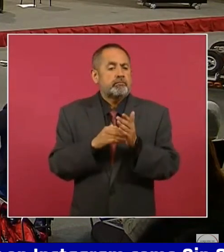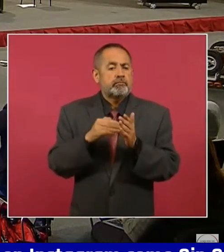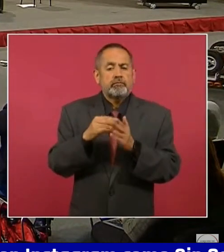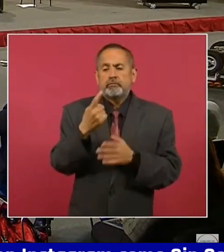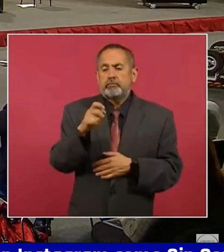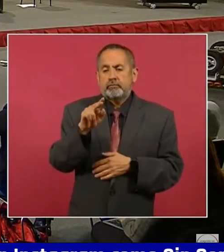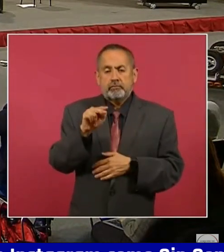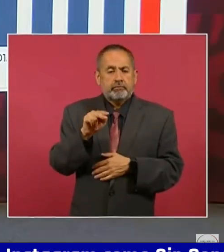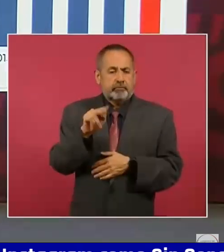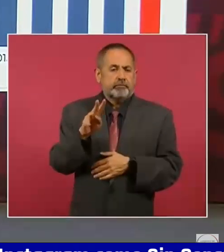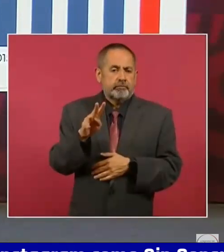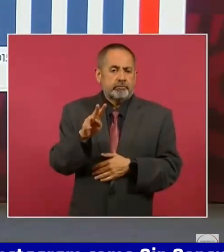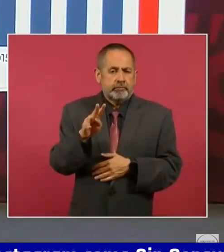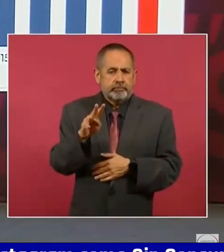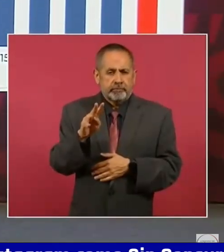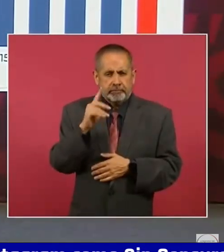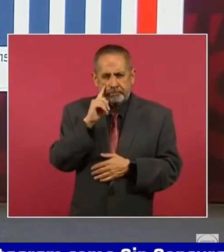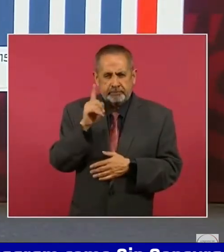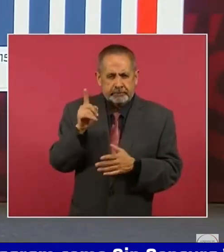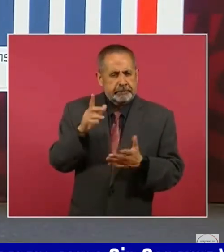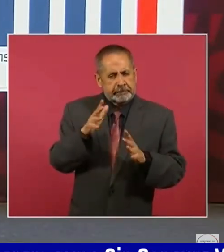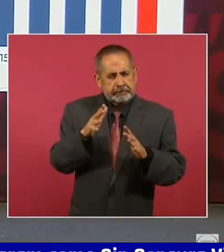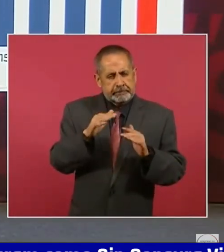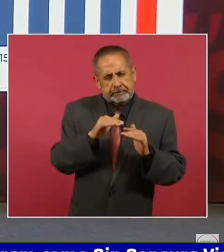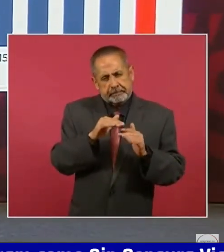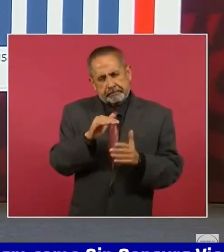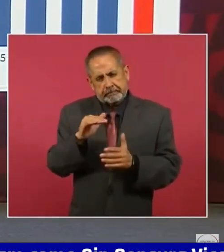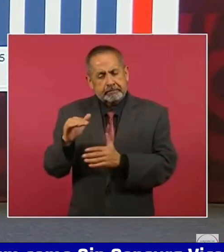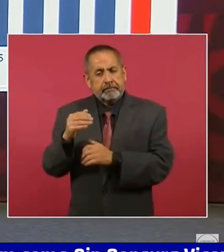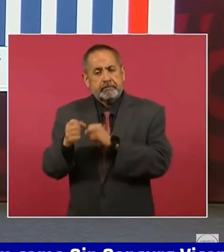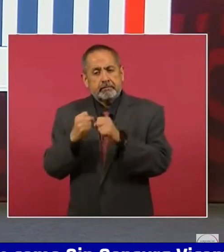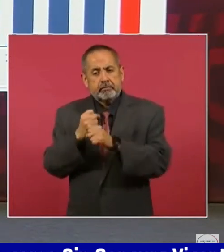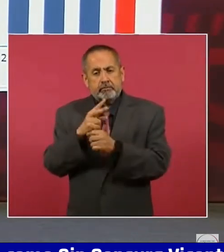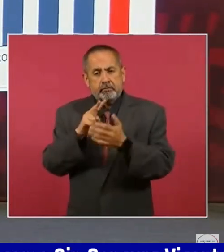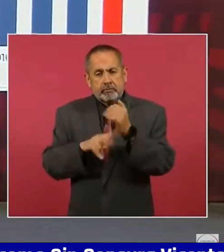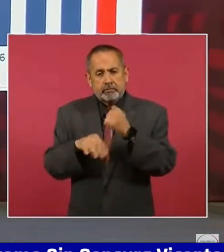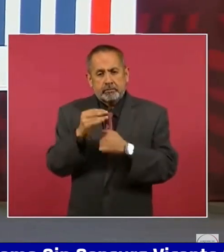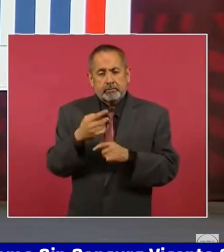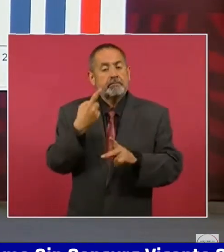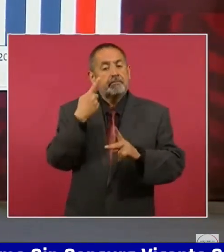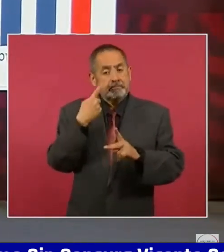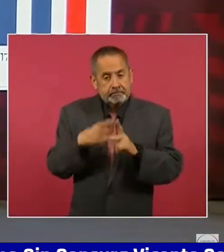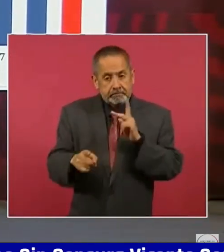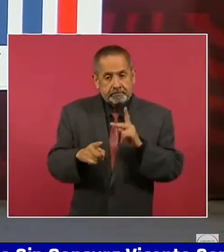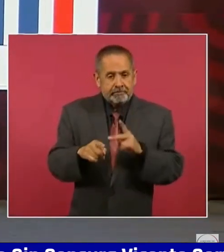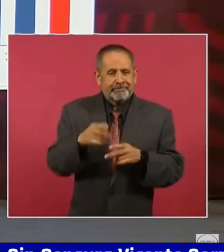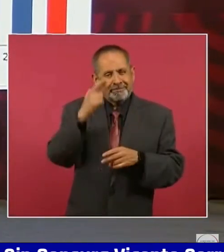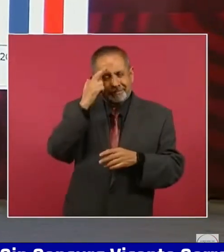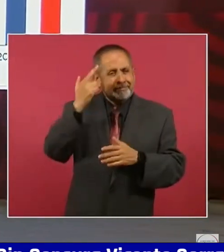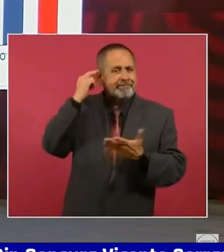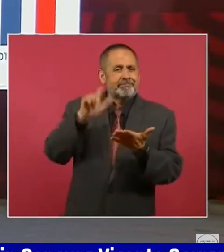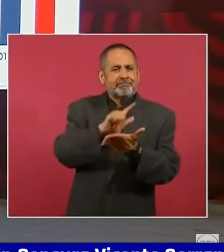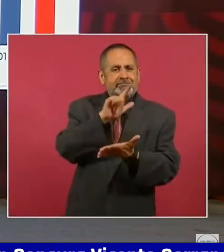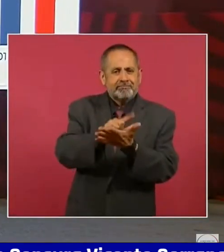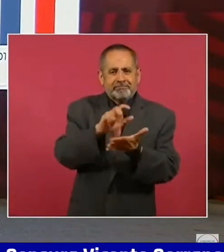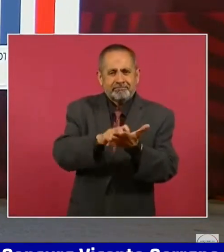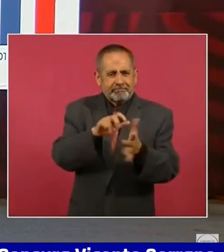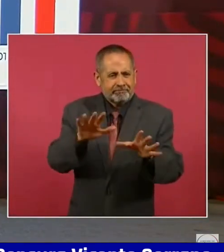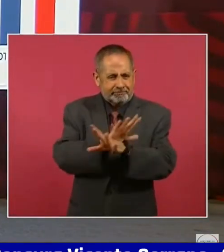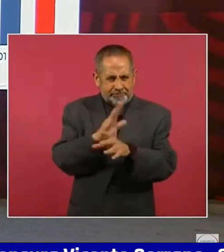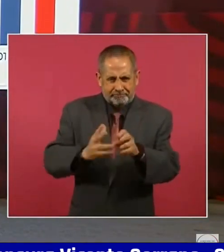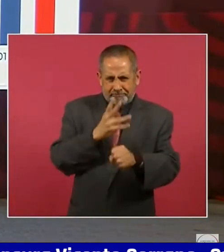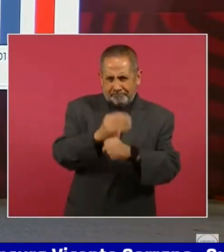1.184.000, más o menos ahí se mantuvieron hasta el 2014, y a partir de la reforma energética del